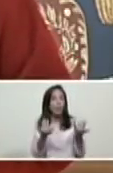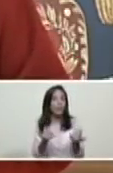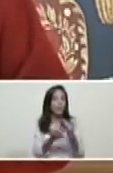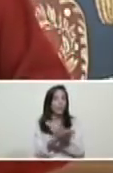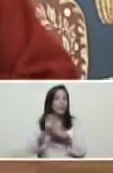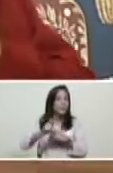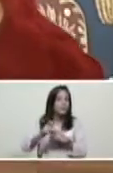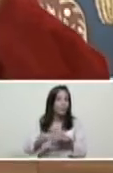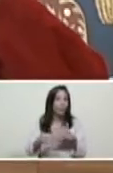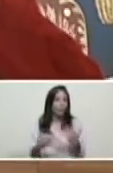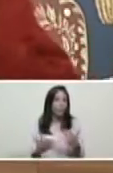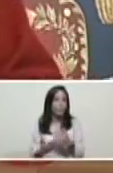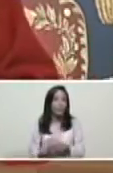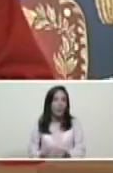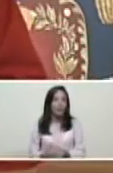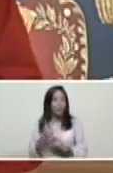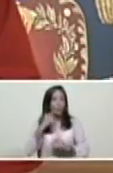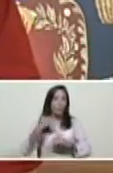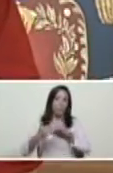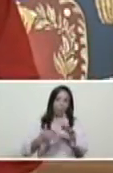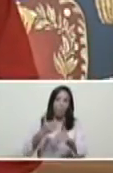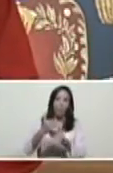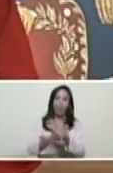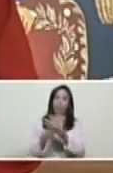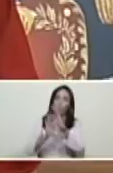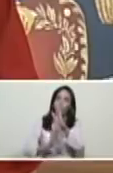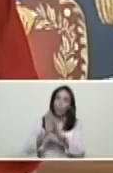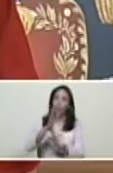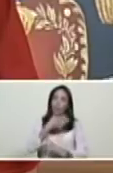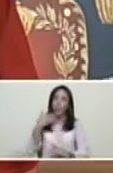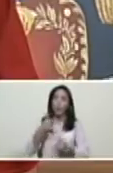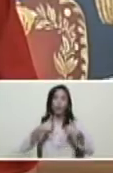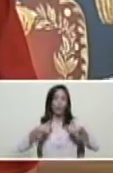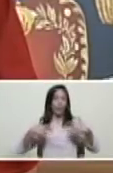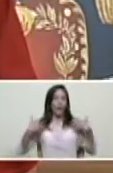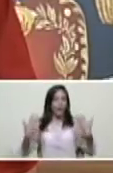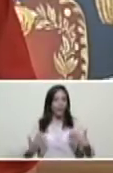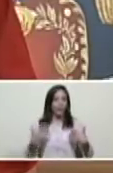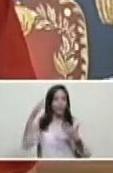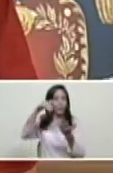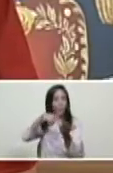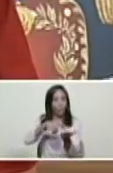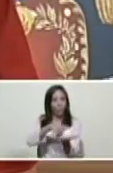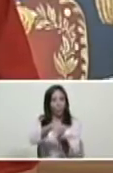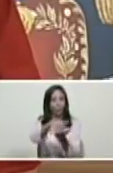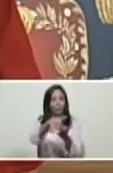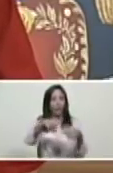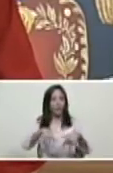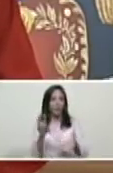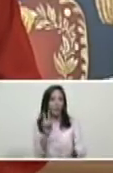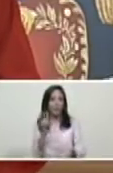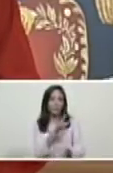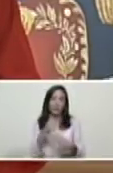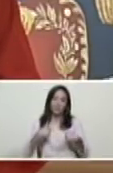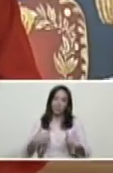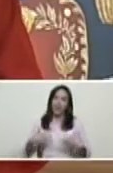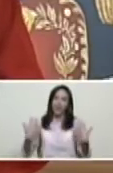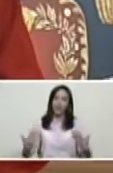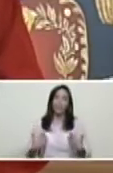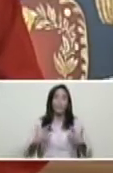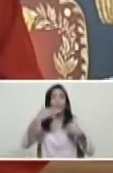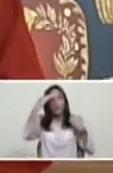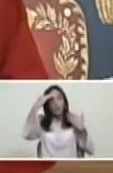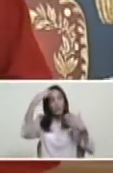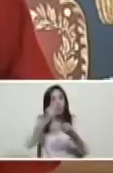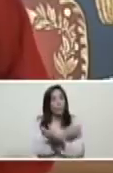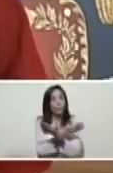y un nuevo mundo estamos construyendo. Así que estoy muy feliz de aterrizar en nuestra amada patria y de enviarles de aquí un saludo